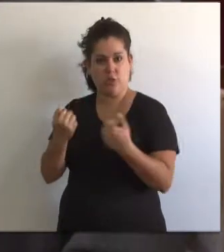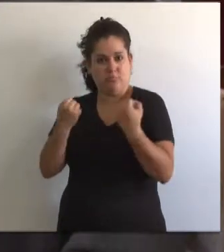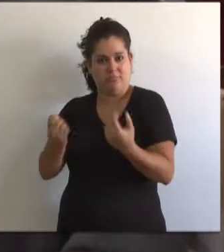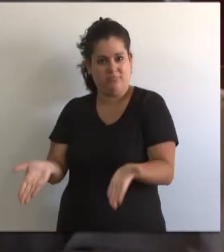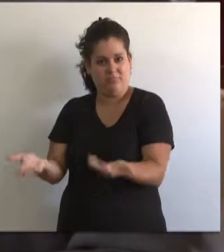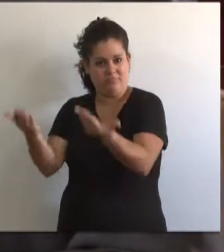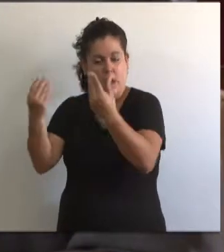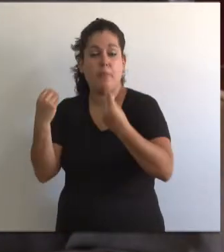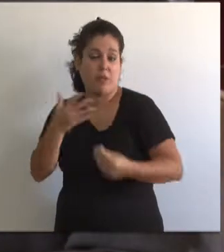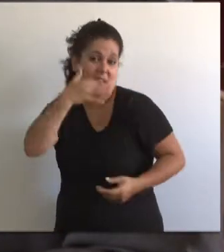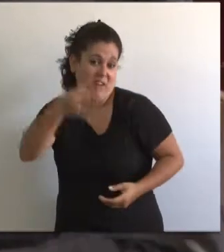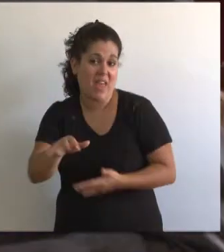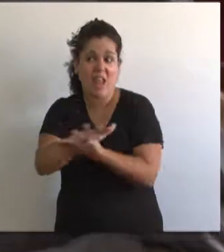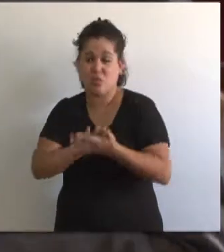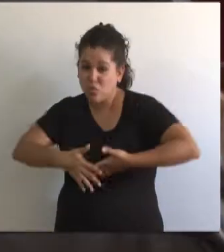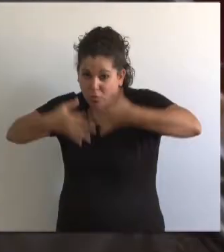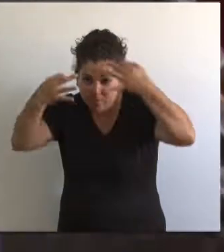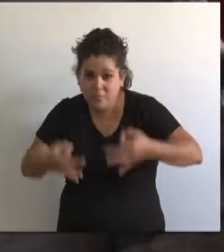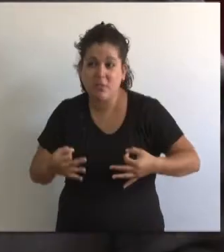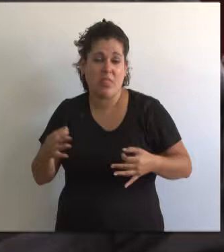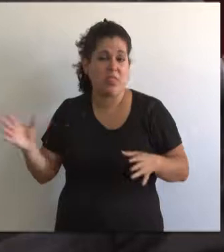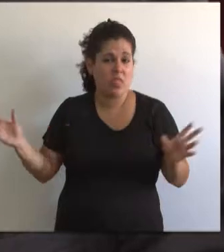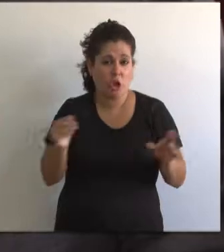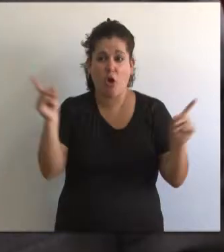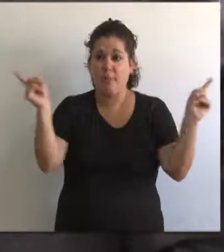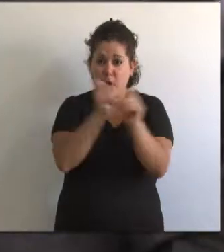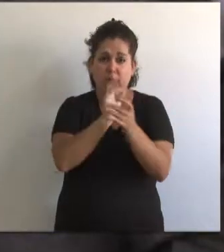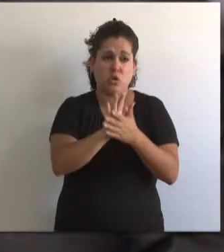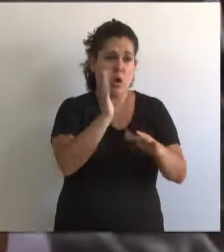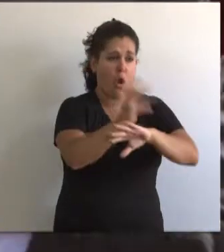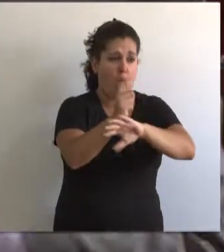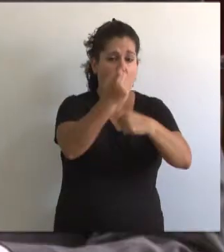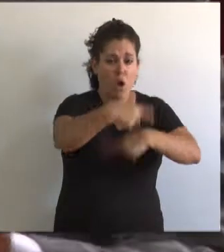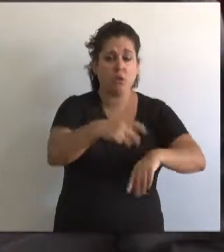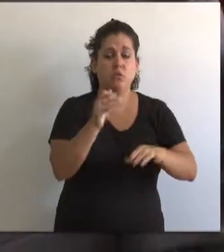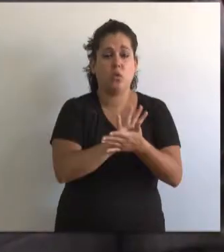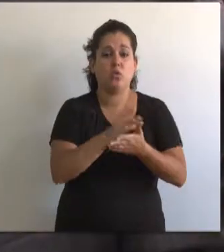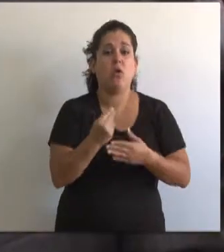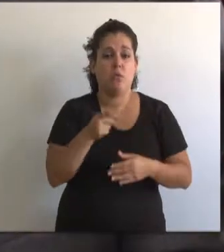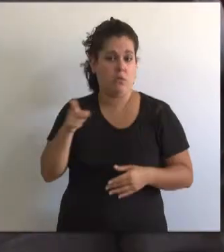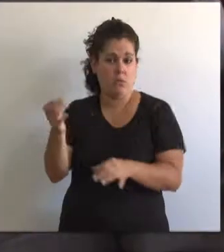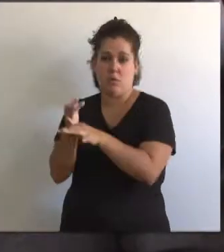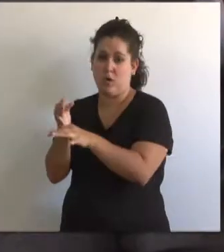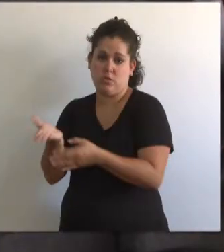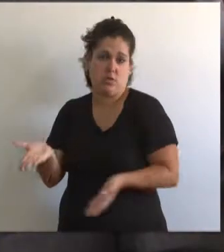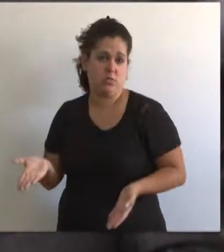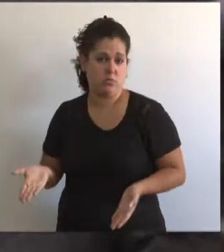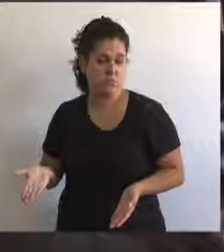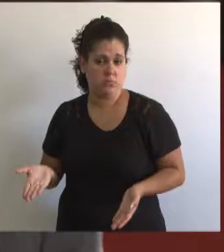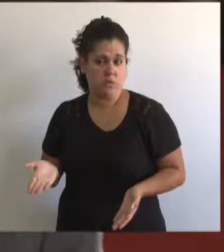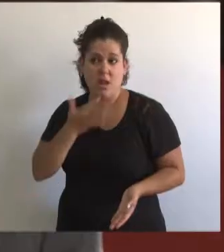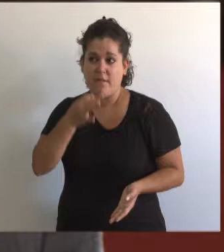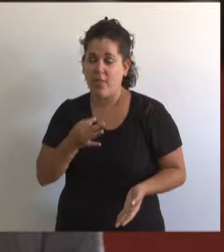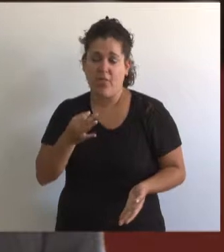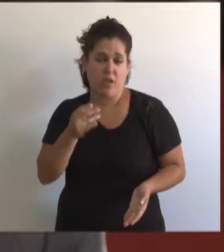en realidad la solución verdadera de todos los problemas es a partir de ahí, sí, ¿no? Y no